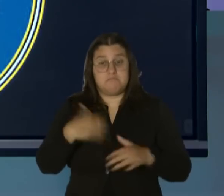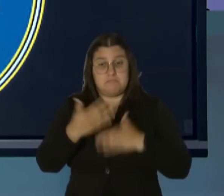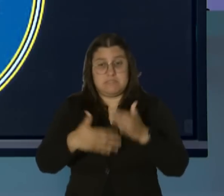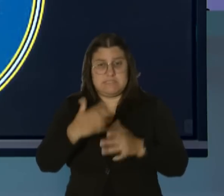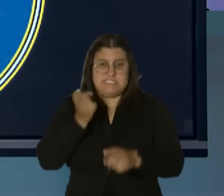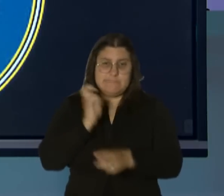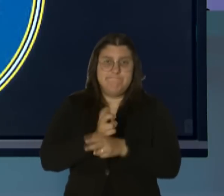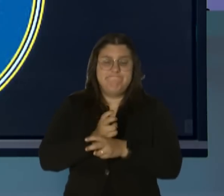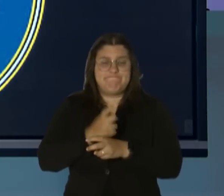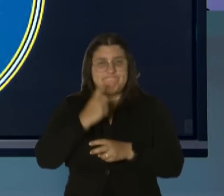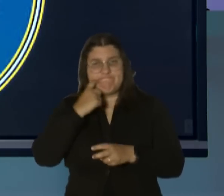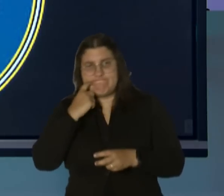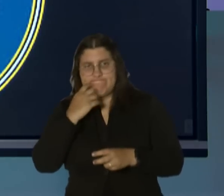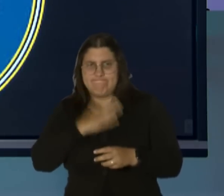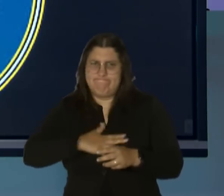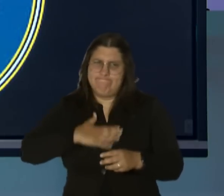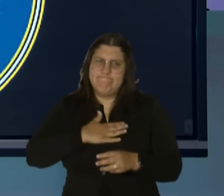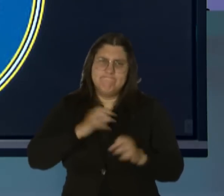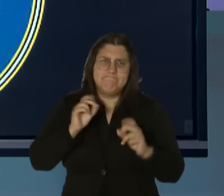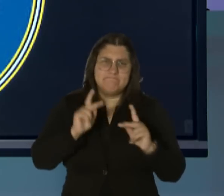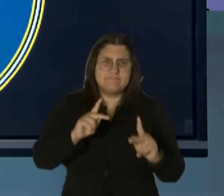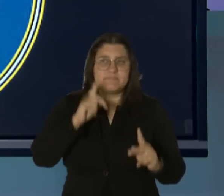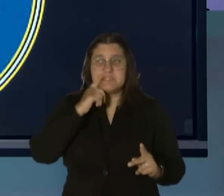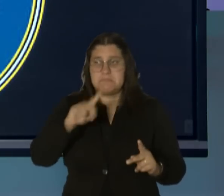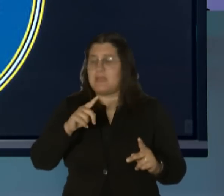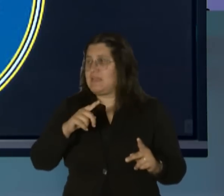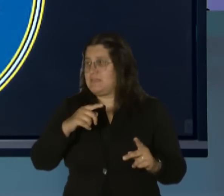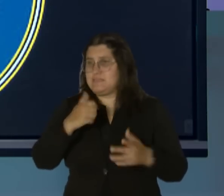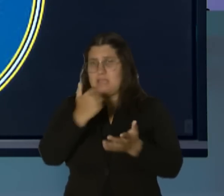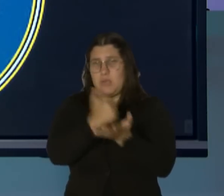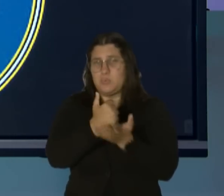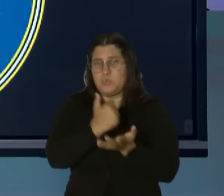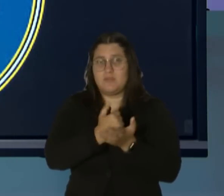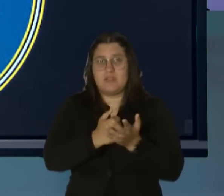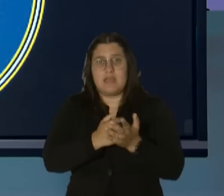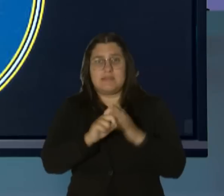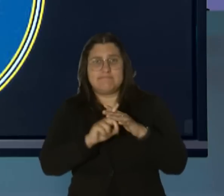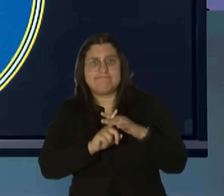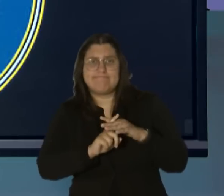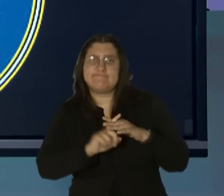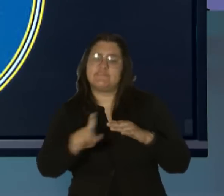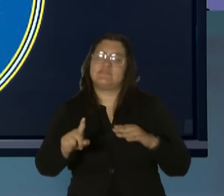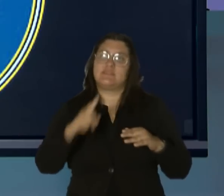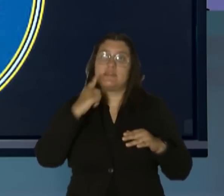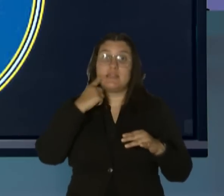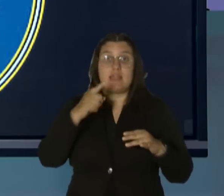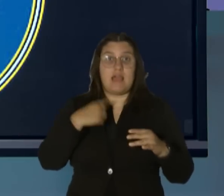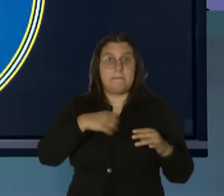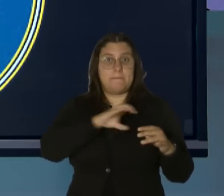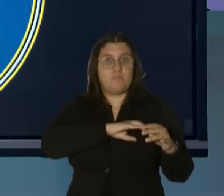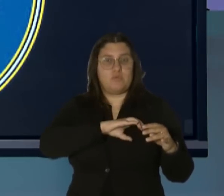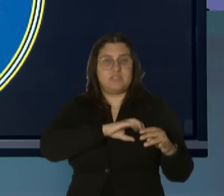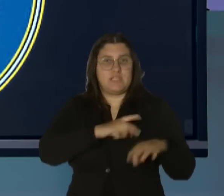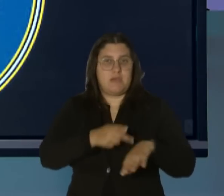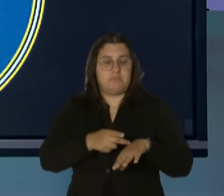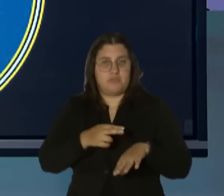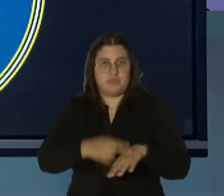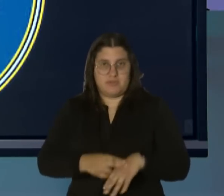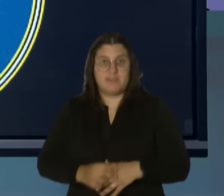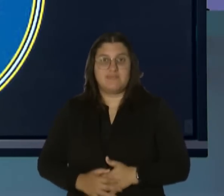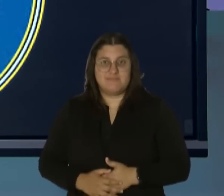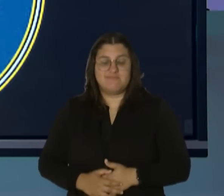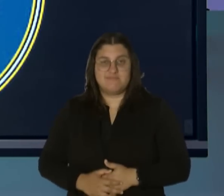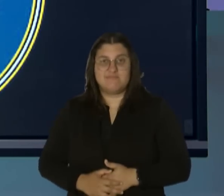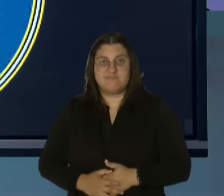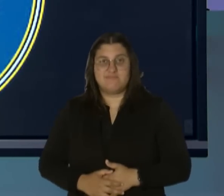se den la oportunidad de buscar esa ayuda, ese escape que la policía de Puerto Rico, negociado de Relaciones con la